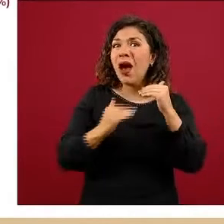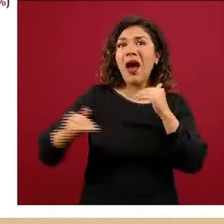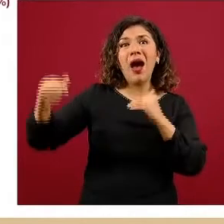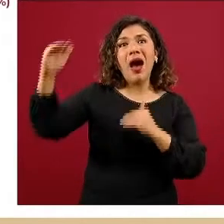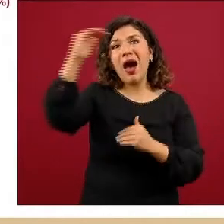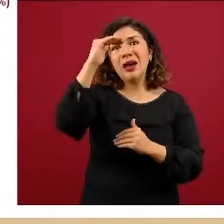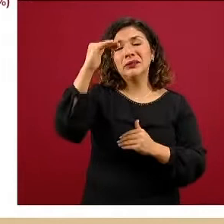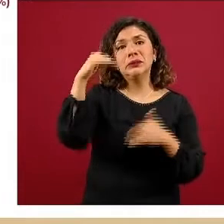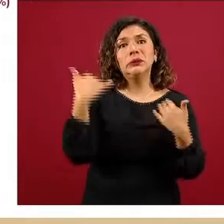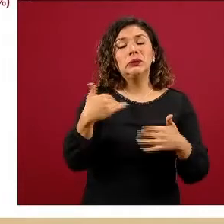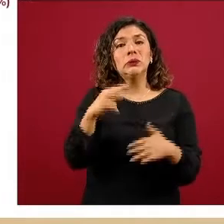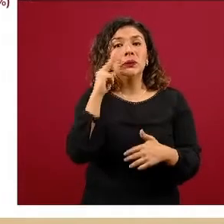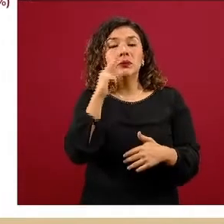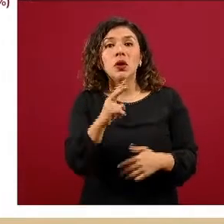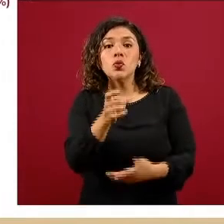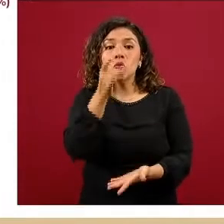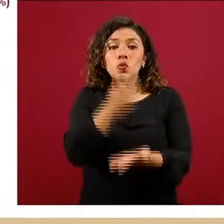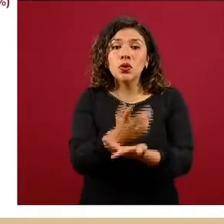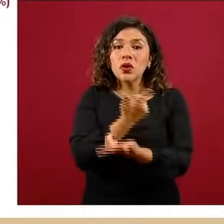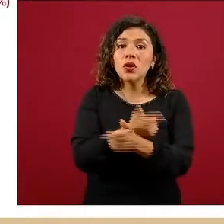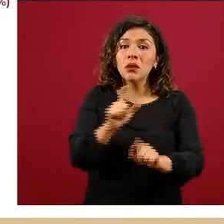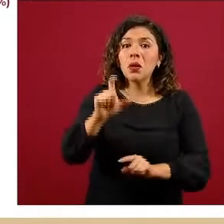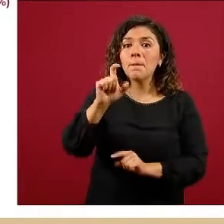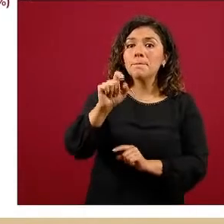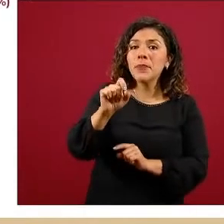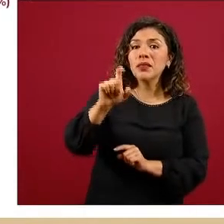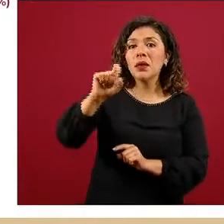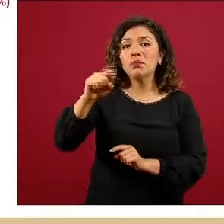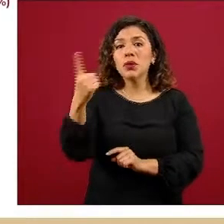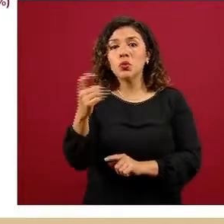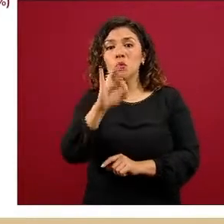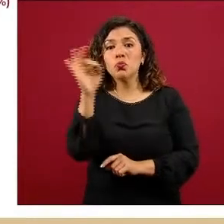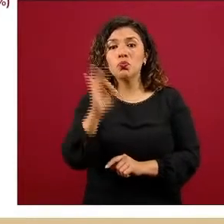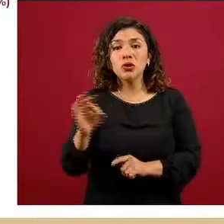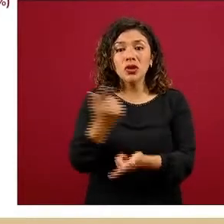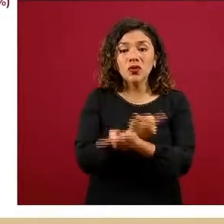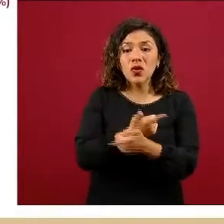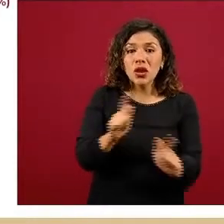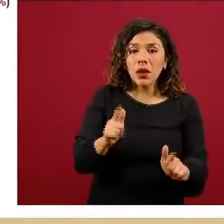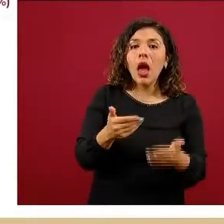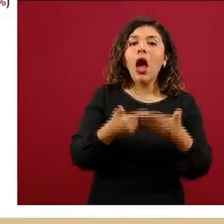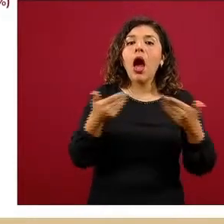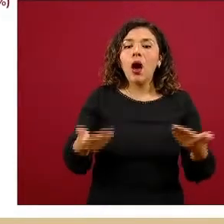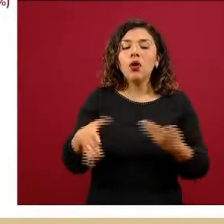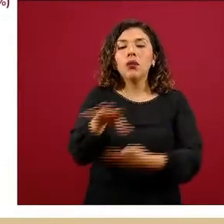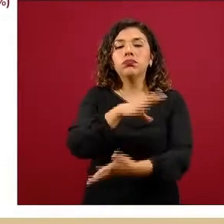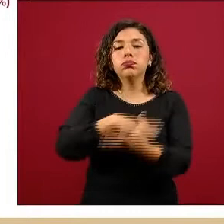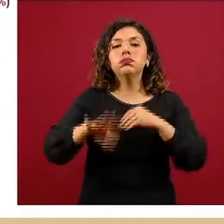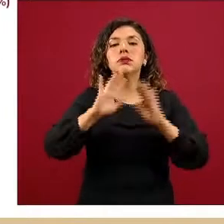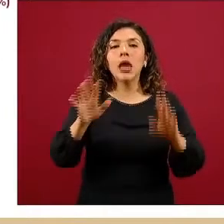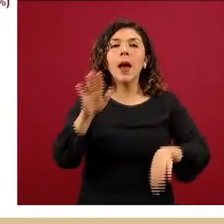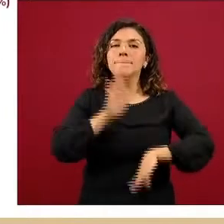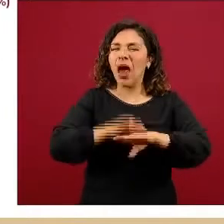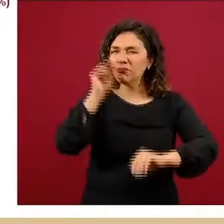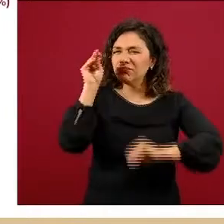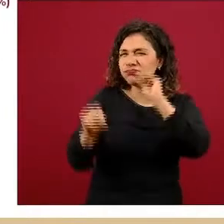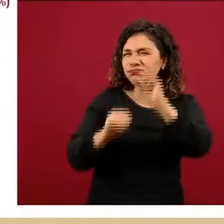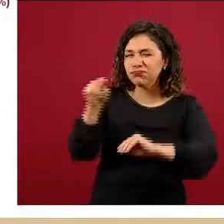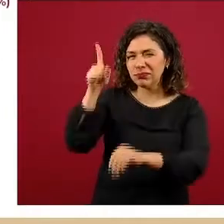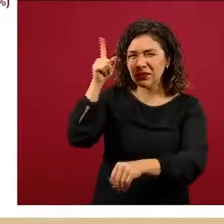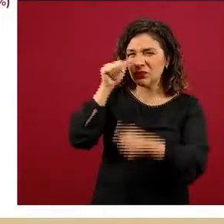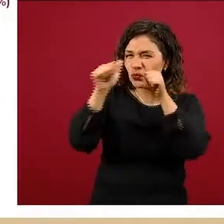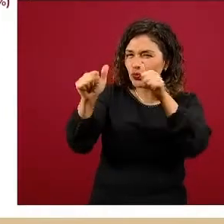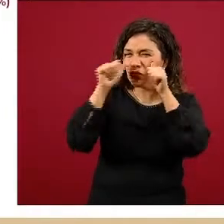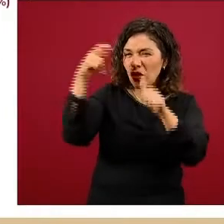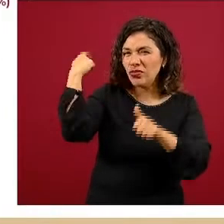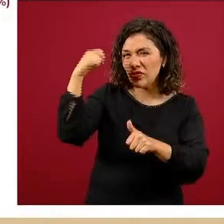importante, que nos dejaba tan solo 20 o 21% de disponibilidad, ya logramos expandir la capacidad, esto